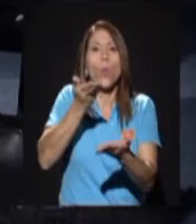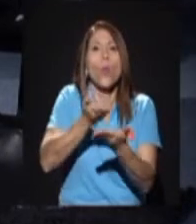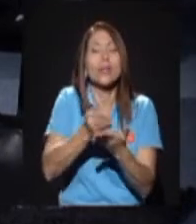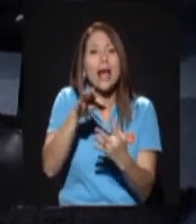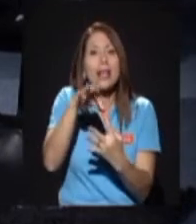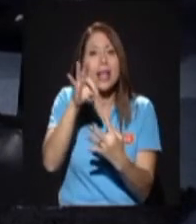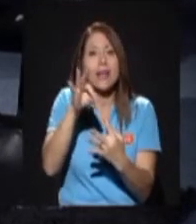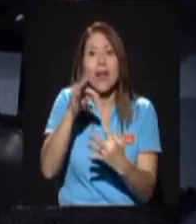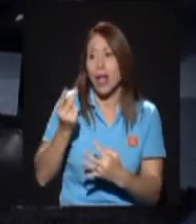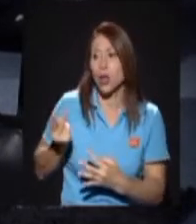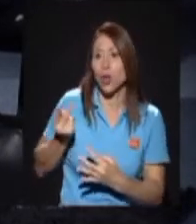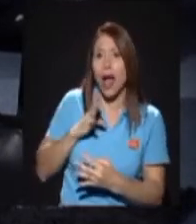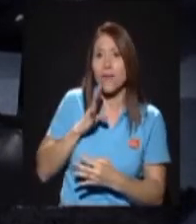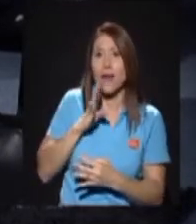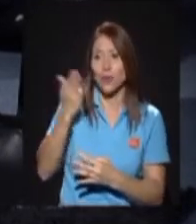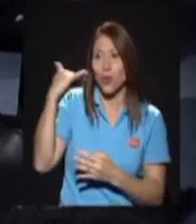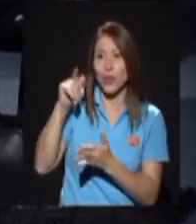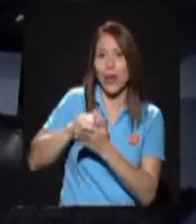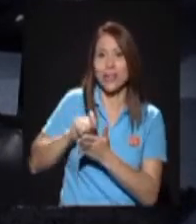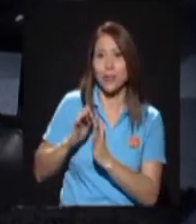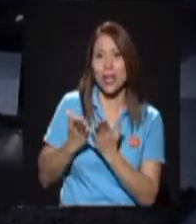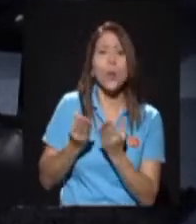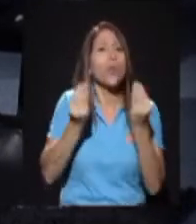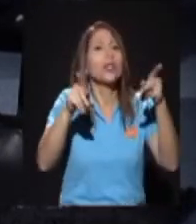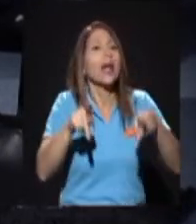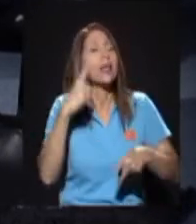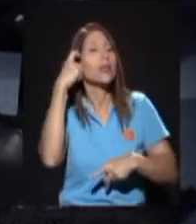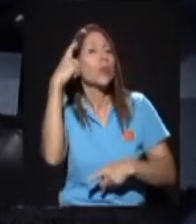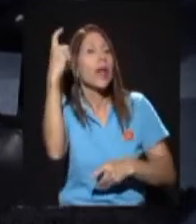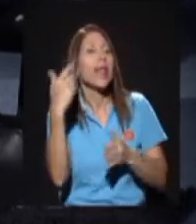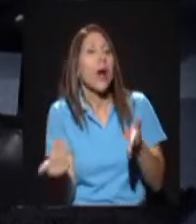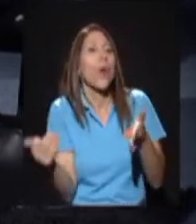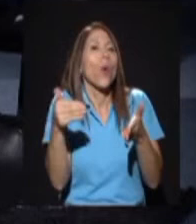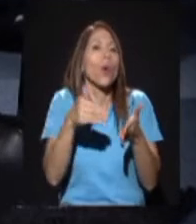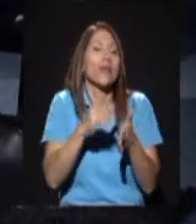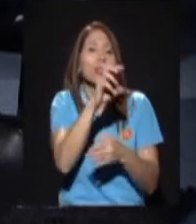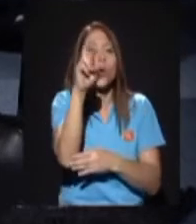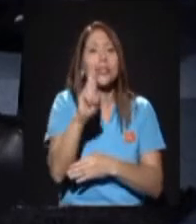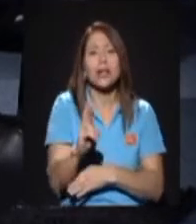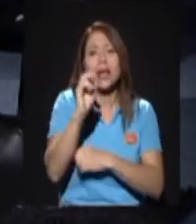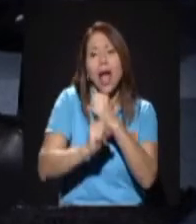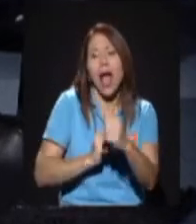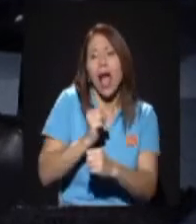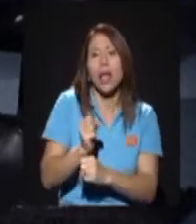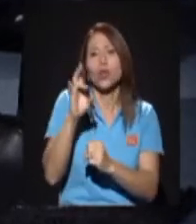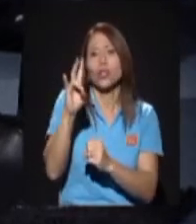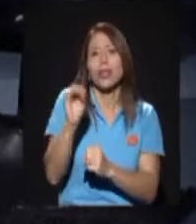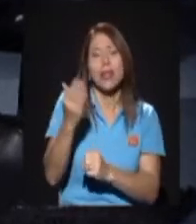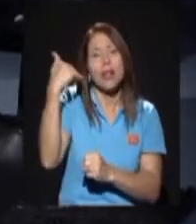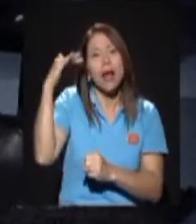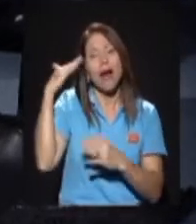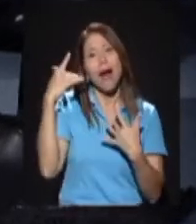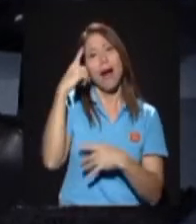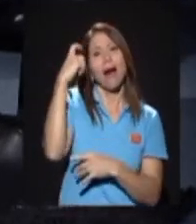cuando hacíamos el libro, mucha gente sueña con volver a una Costa Rica idílica de los años 70, y uno dice, la Costa Rica de los años 70